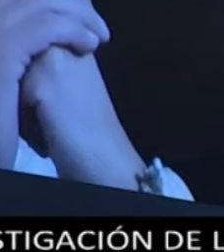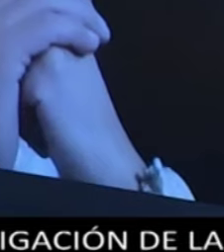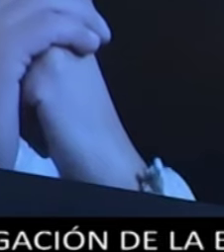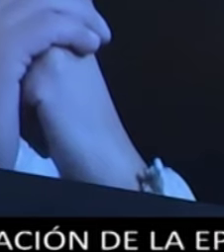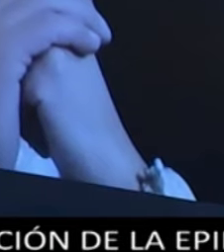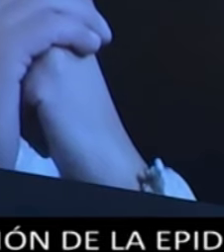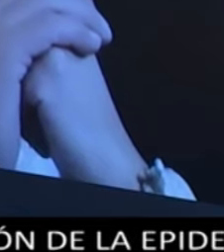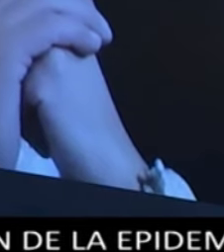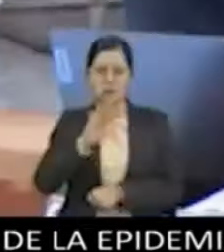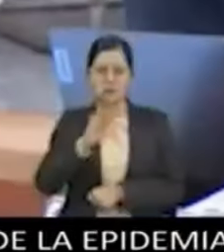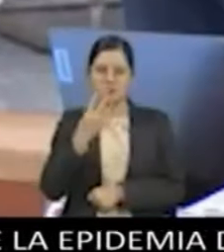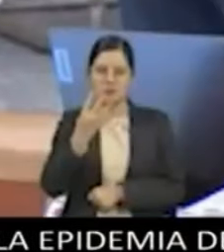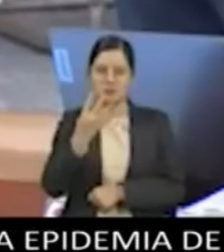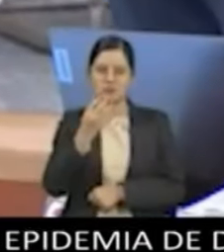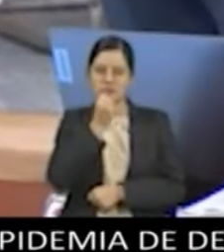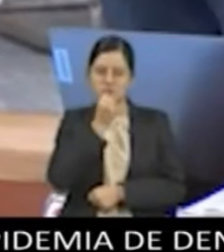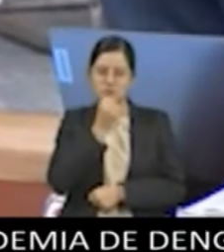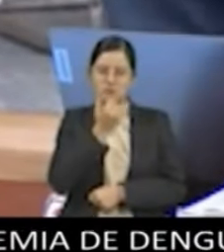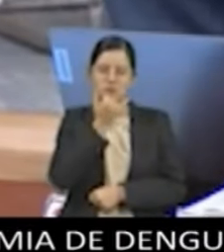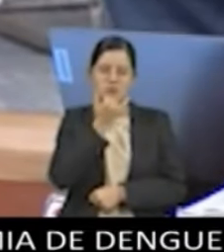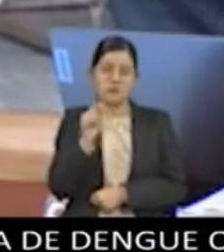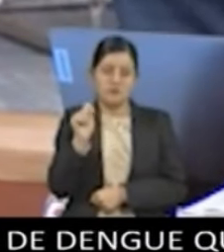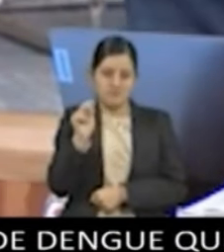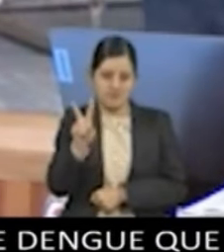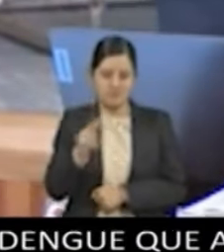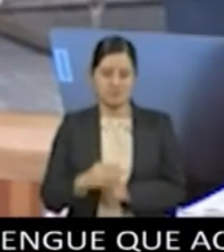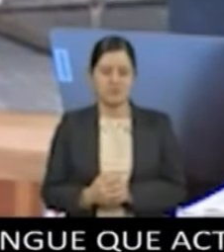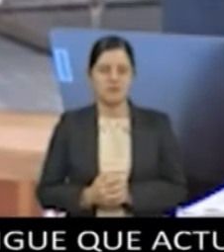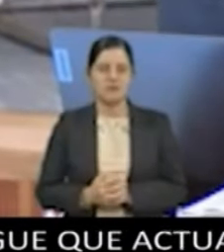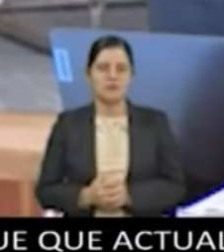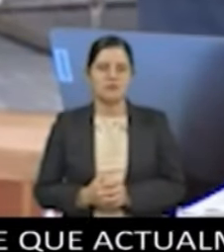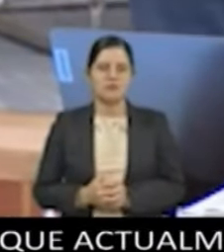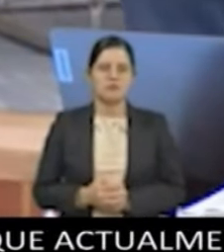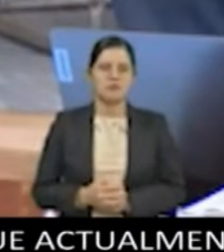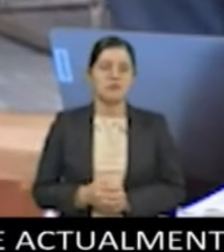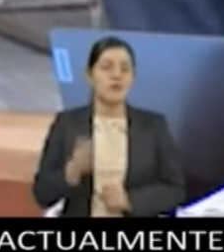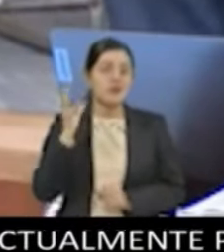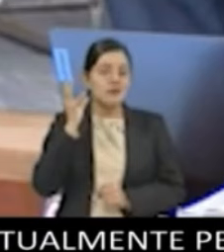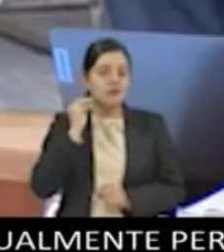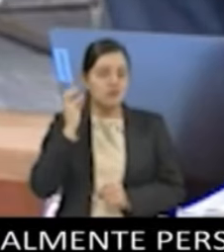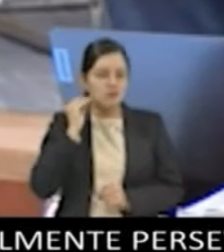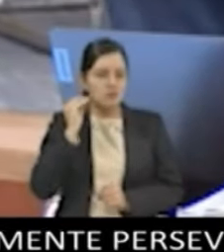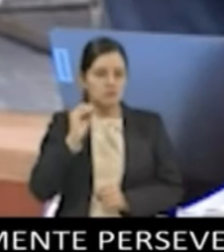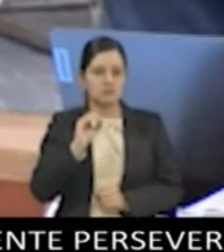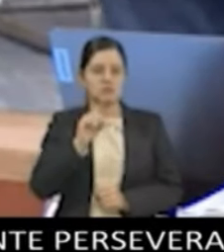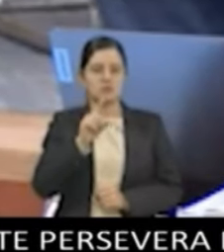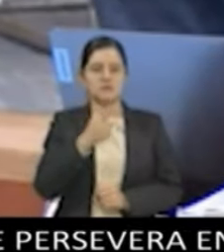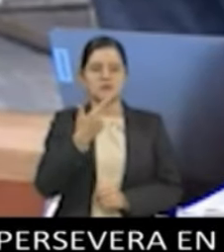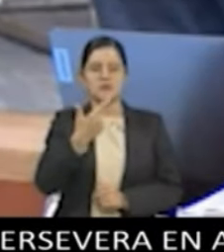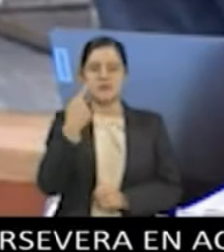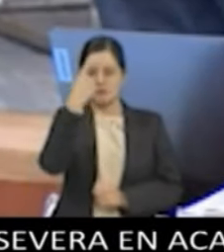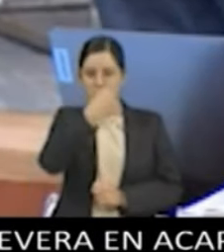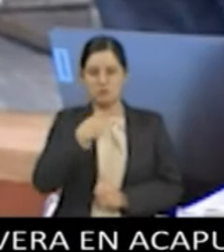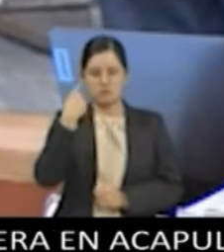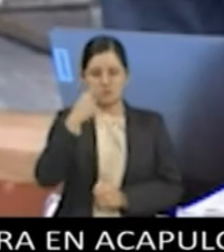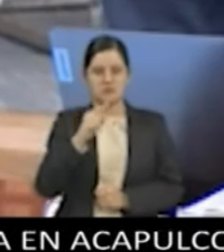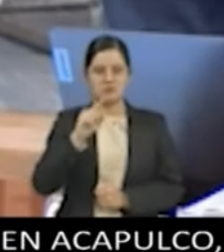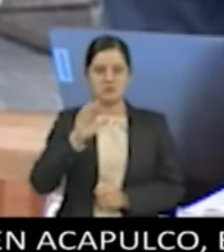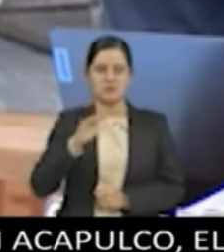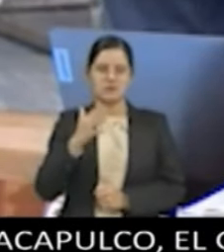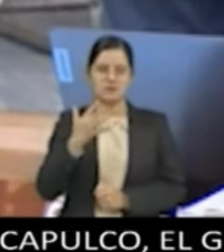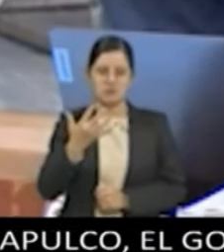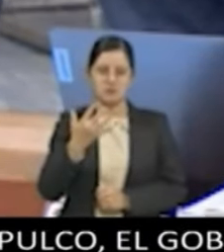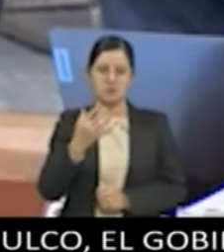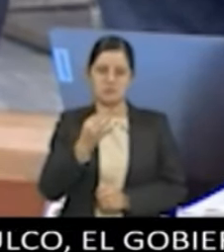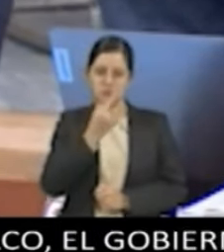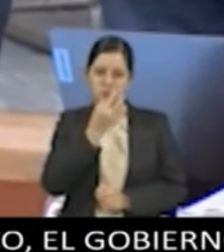defina finalmente este rumbo de las titularidades en áreas vacantes en el Instituto Nacional Electoral. La consejera presidente Guadalupe